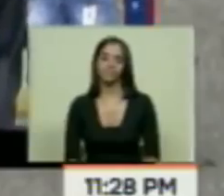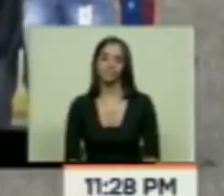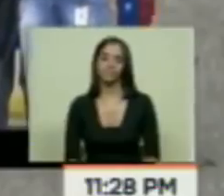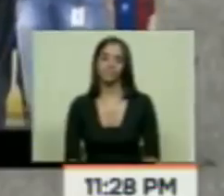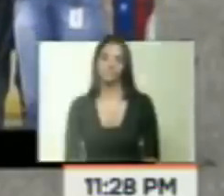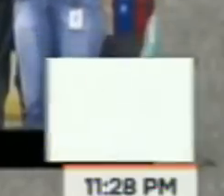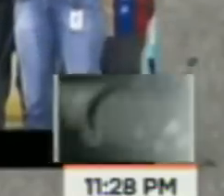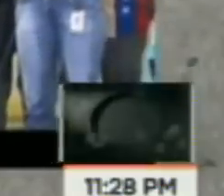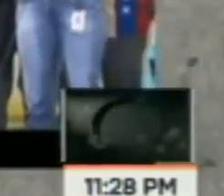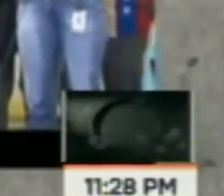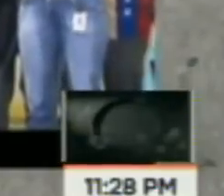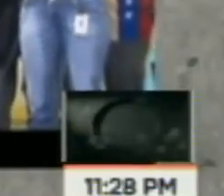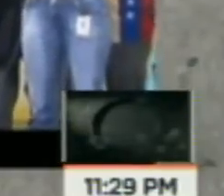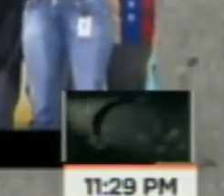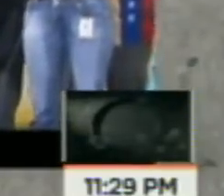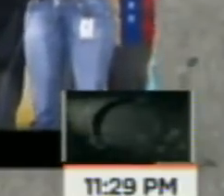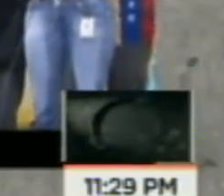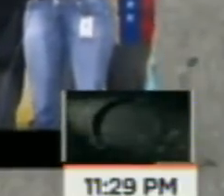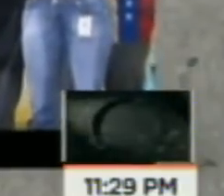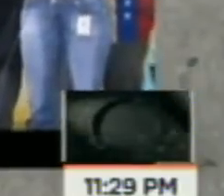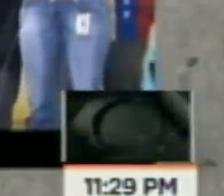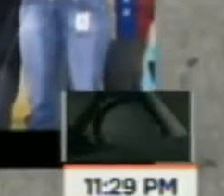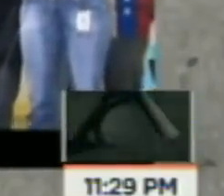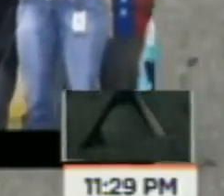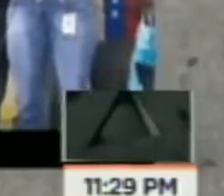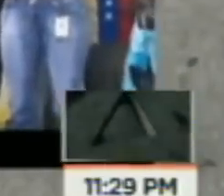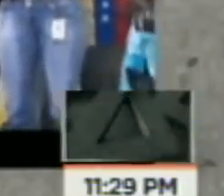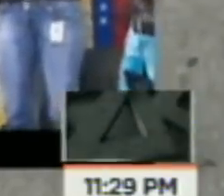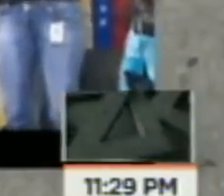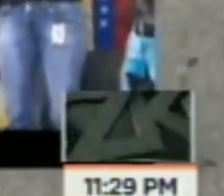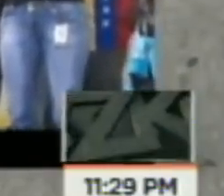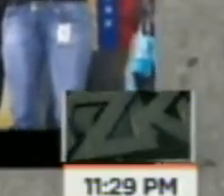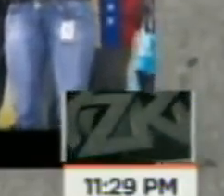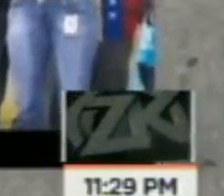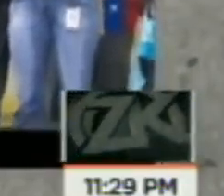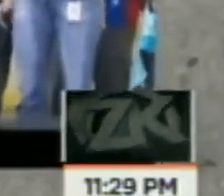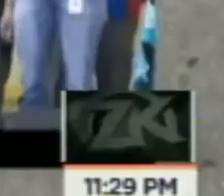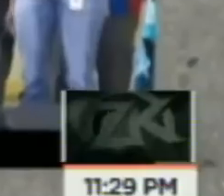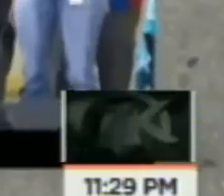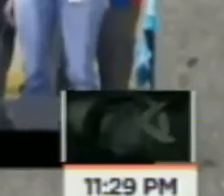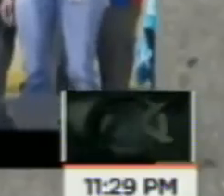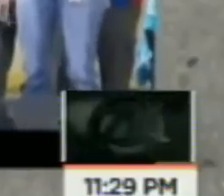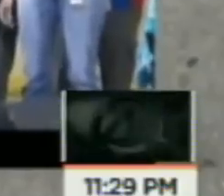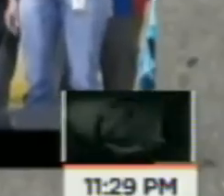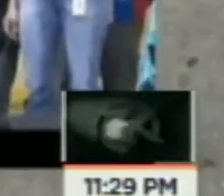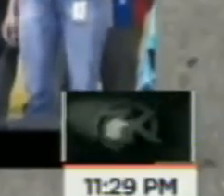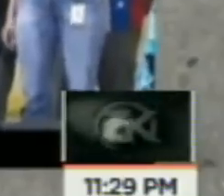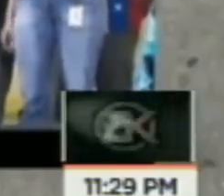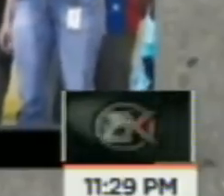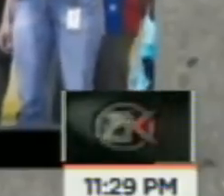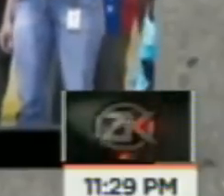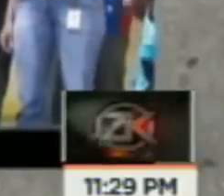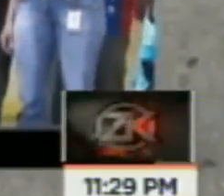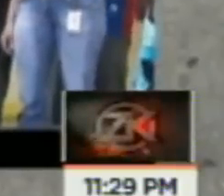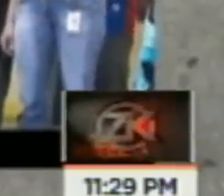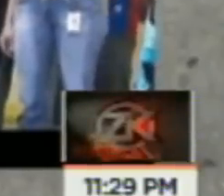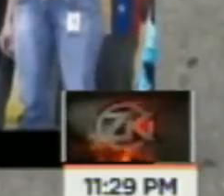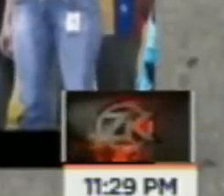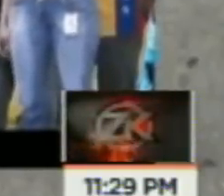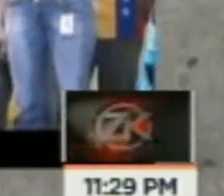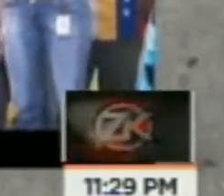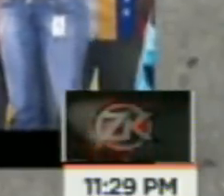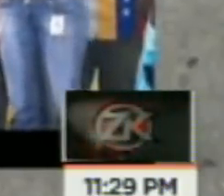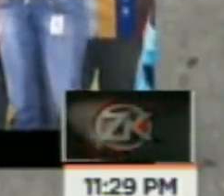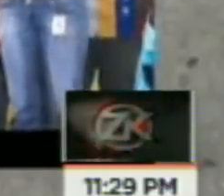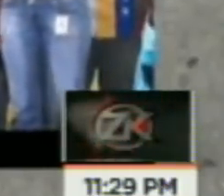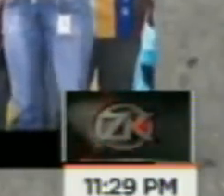rogando de forma humillante. Todo lo contrario, aquí en Venezuela hay trabajo, aquí hay bastantes cosas que hacer y estamos todos integrados. Claro